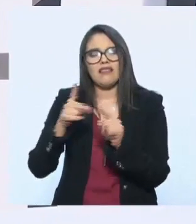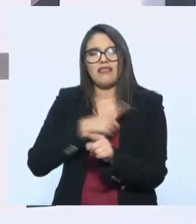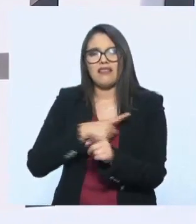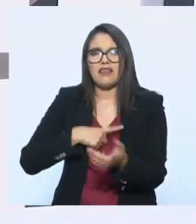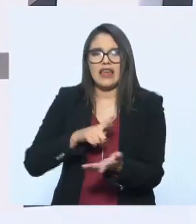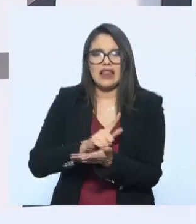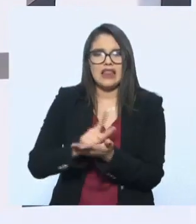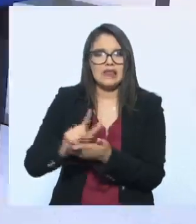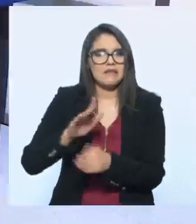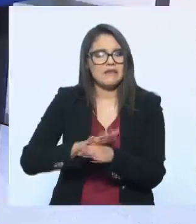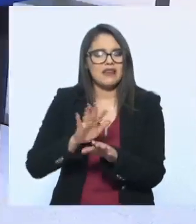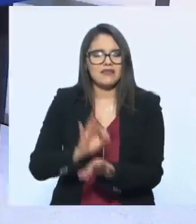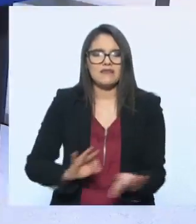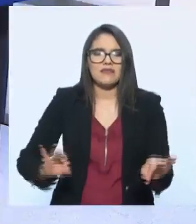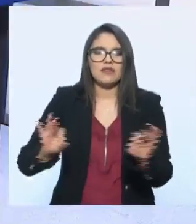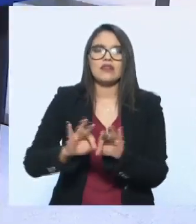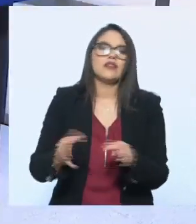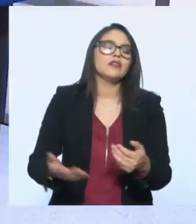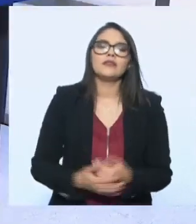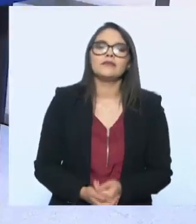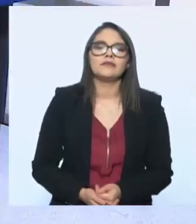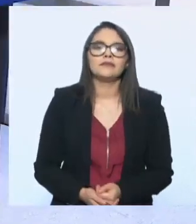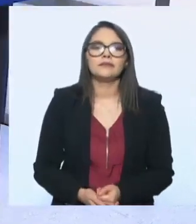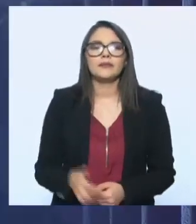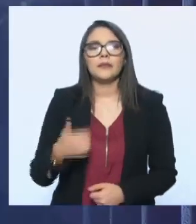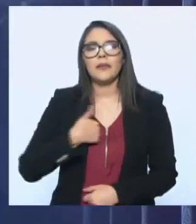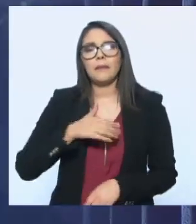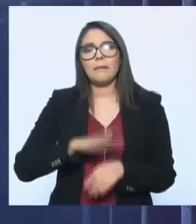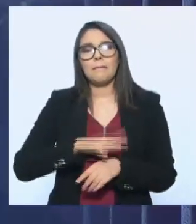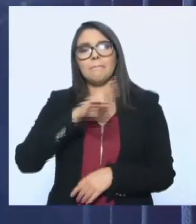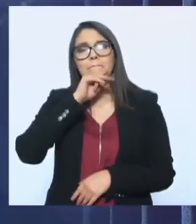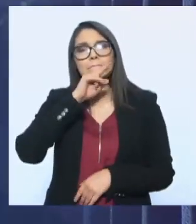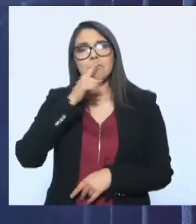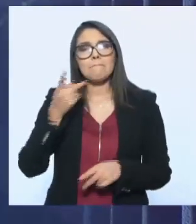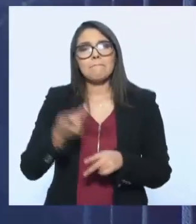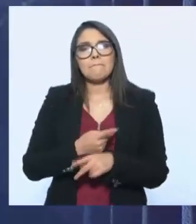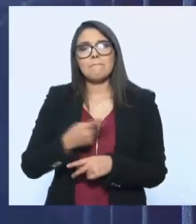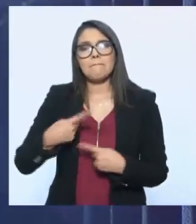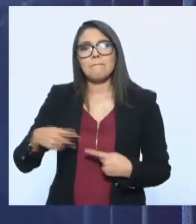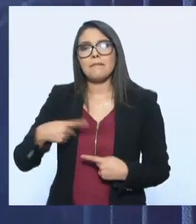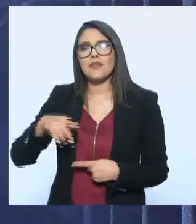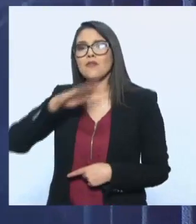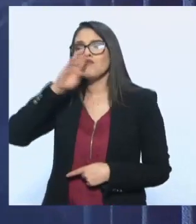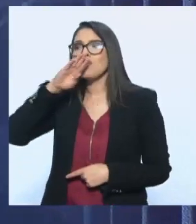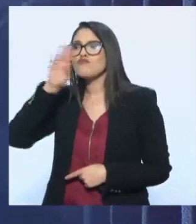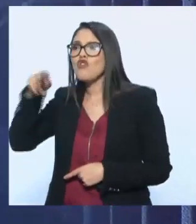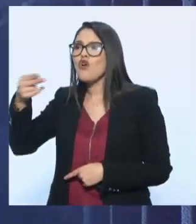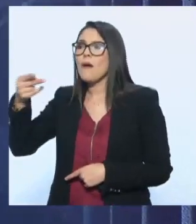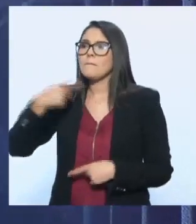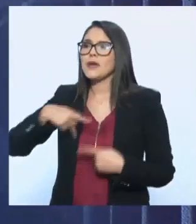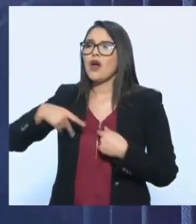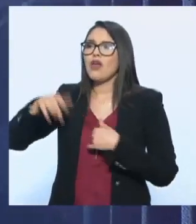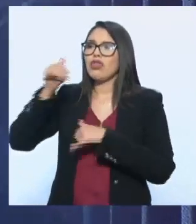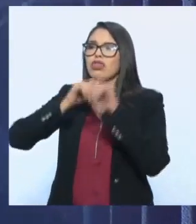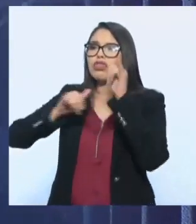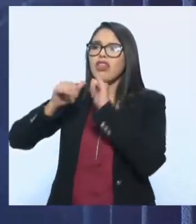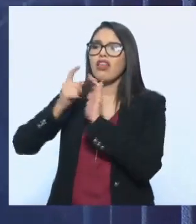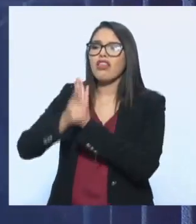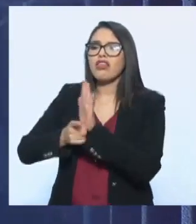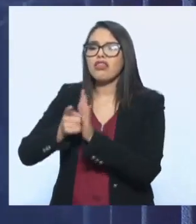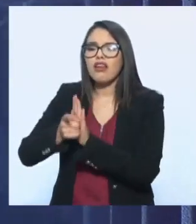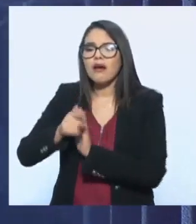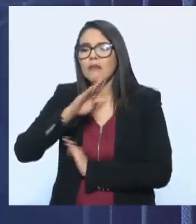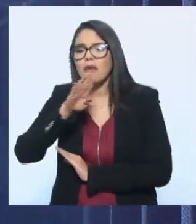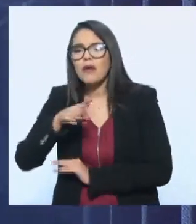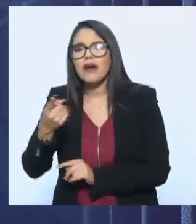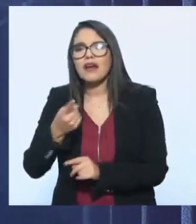es lo básico. Totalmente. Mira, me preocupa a mí más los índices de mortalidad por alcoholismo y tabaquismo en México que lo